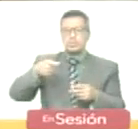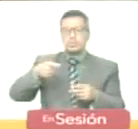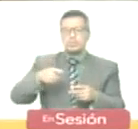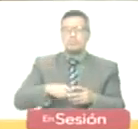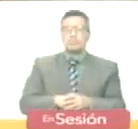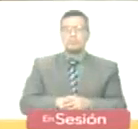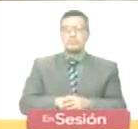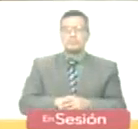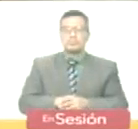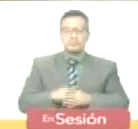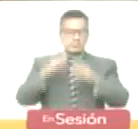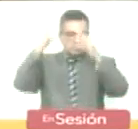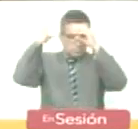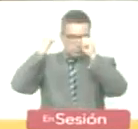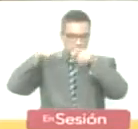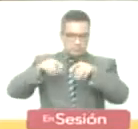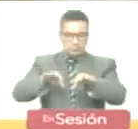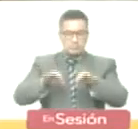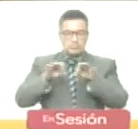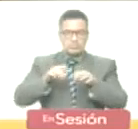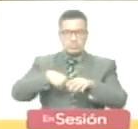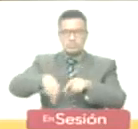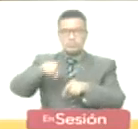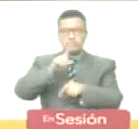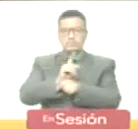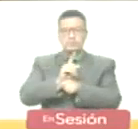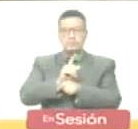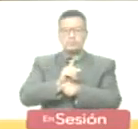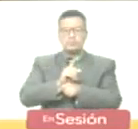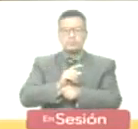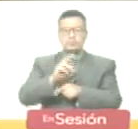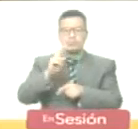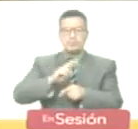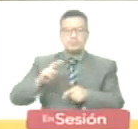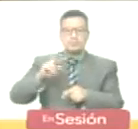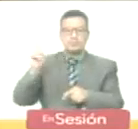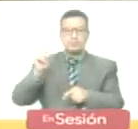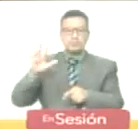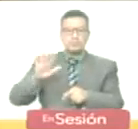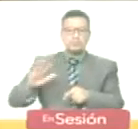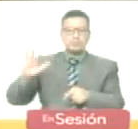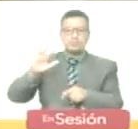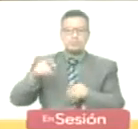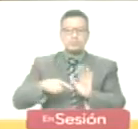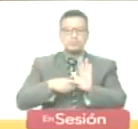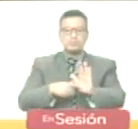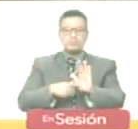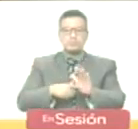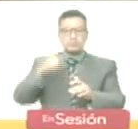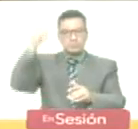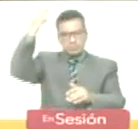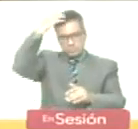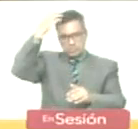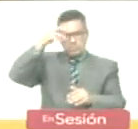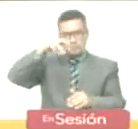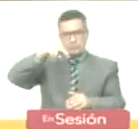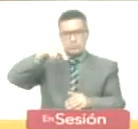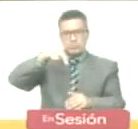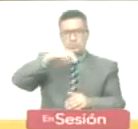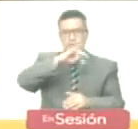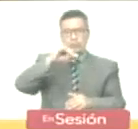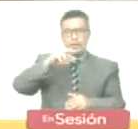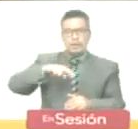Montes como embajador extraordinario y plenipotenciario de la República Bolivariana de Venezuela ante el Reino de Noruega, de conformidad